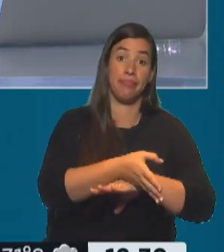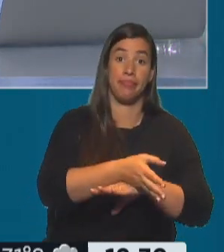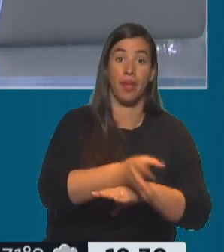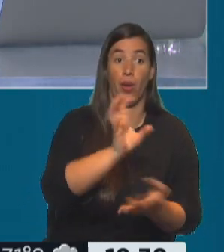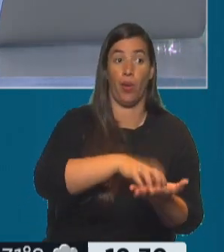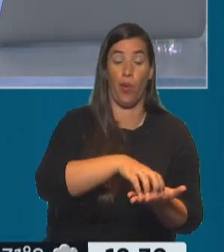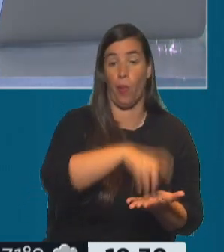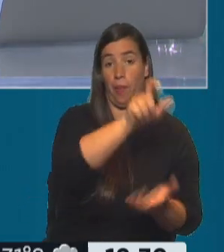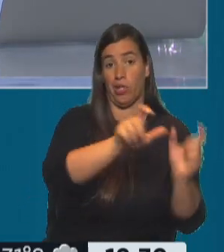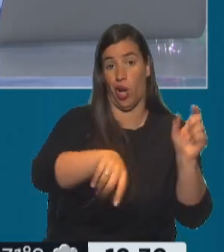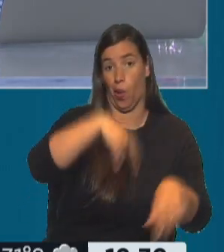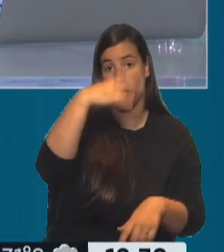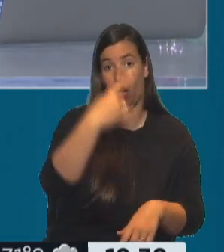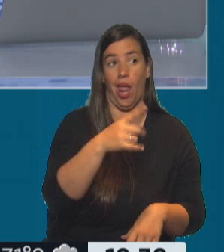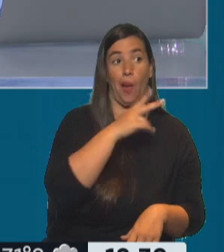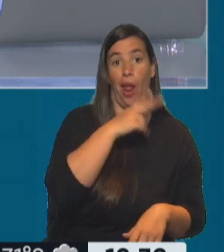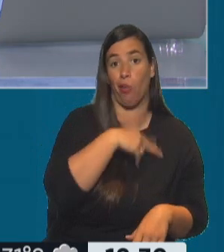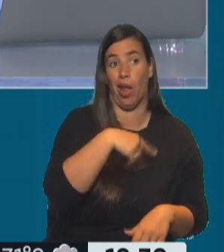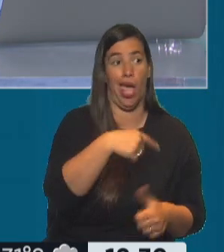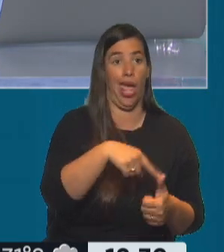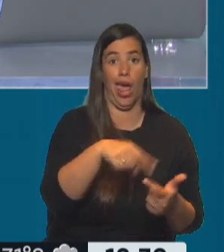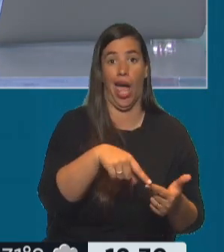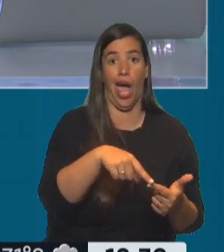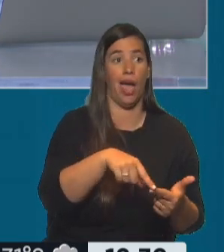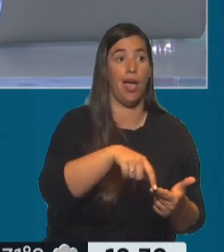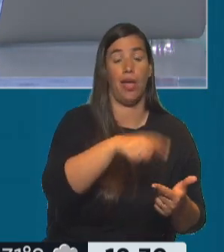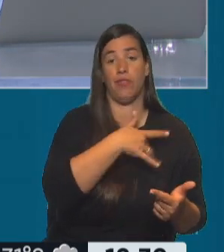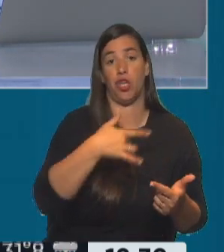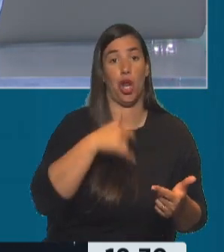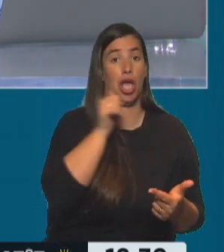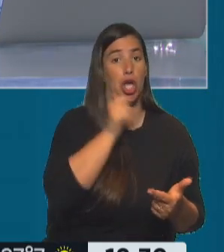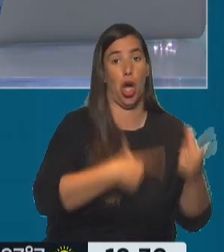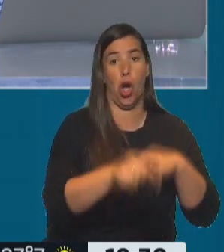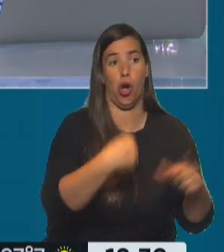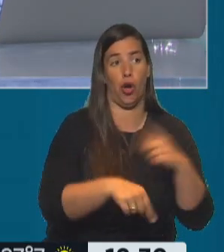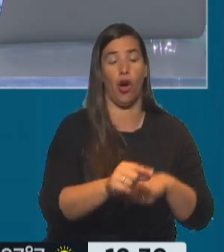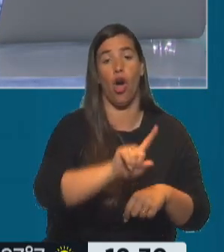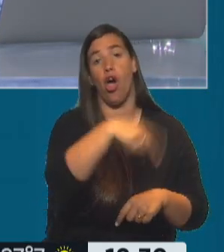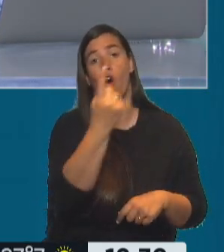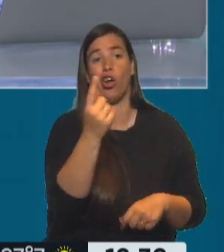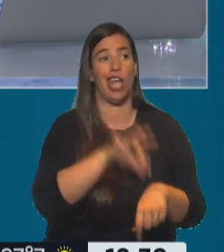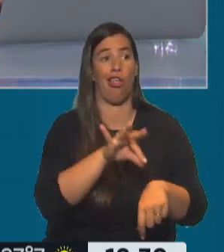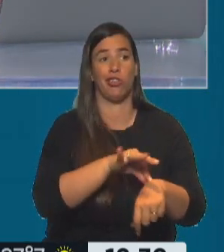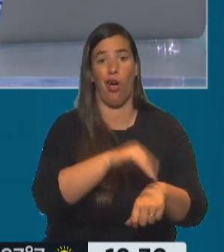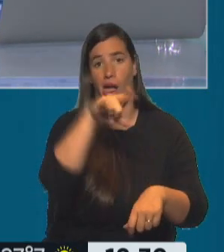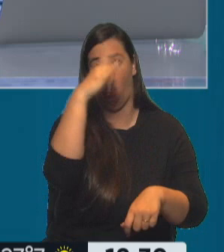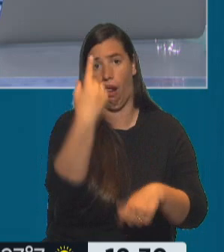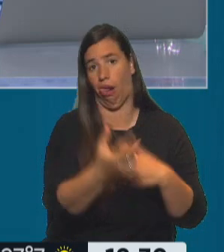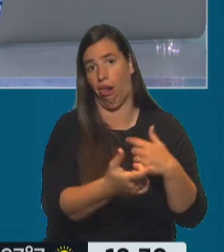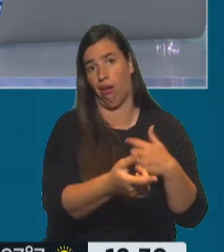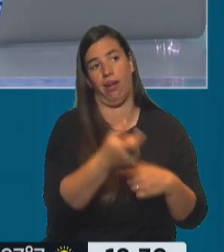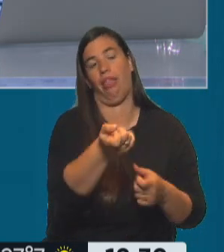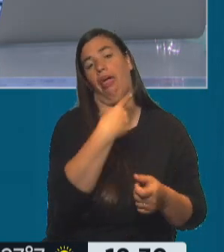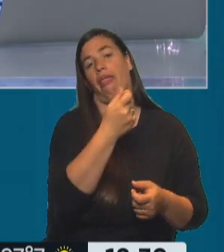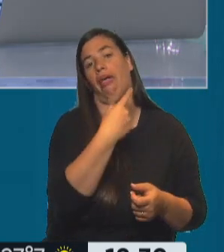del kiosco, a su mamá o a su tía, o a las falsas rímolos, como digo yo, porque ni siquiera son rímolos, son las falsas rímolos, que le dicen, toma